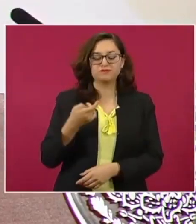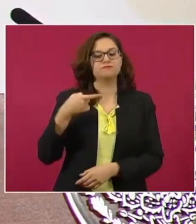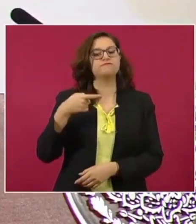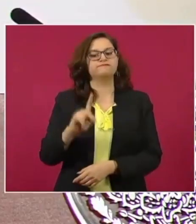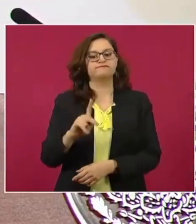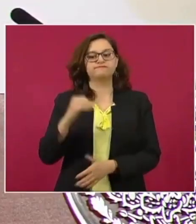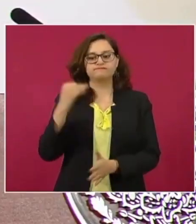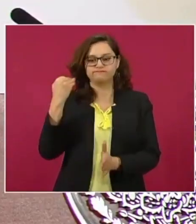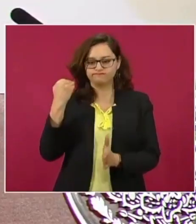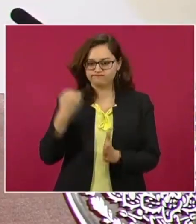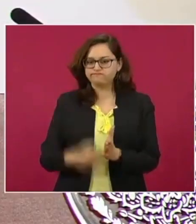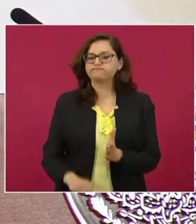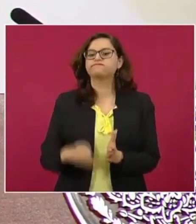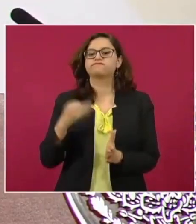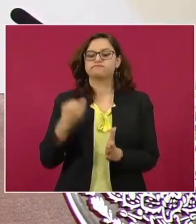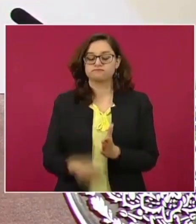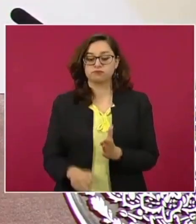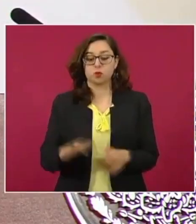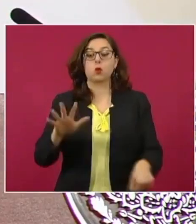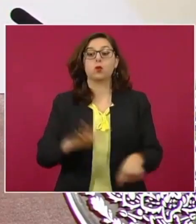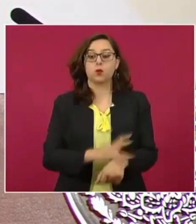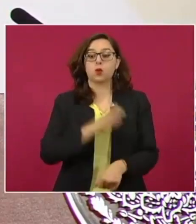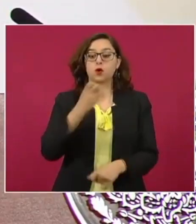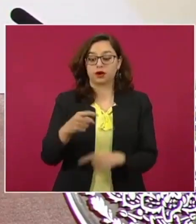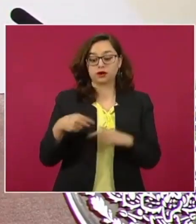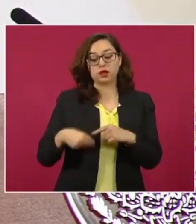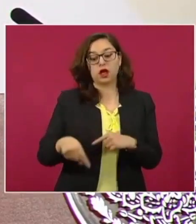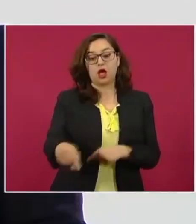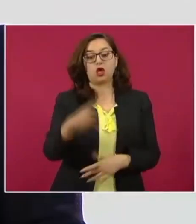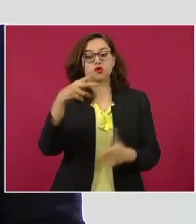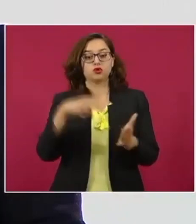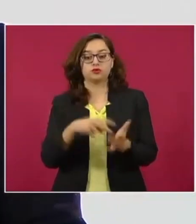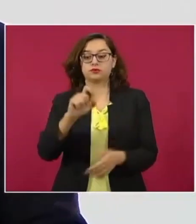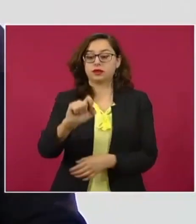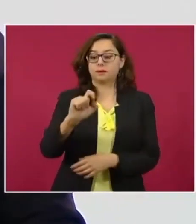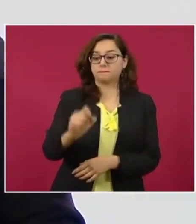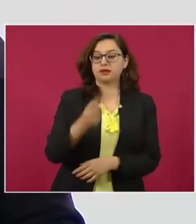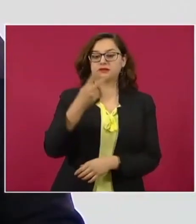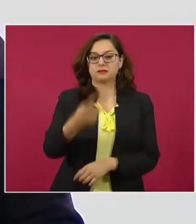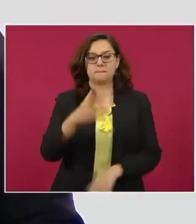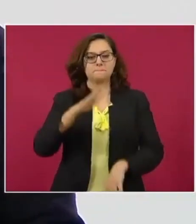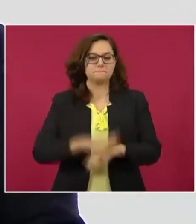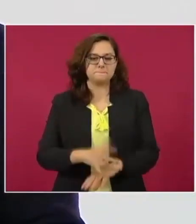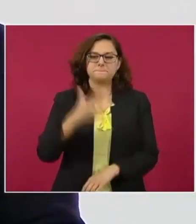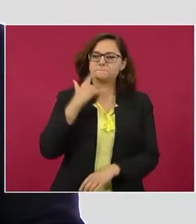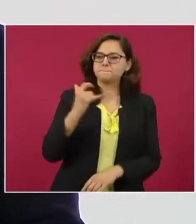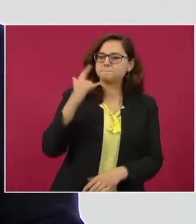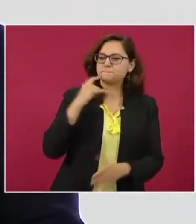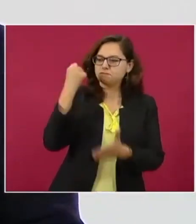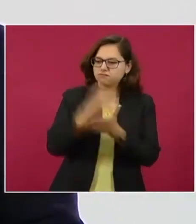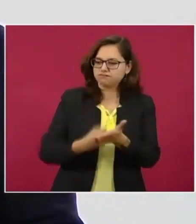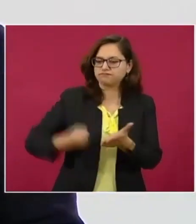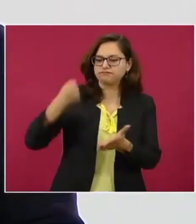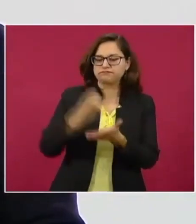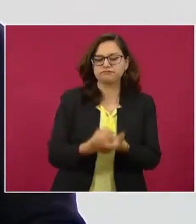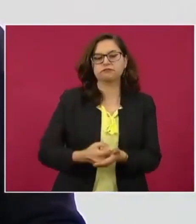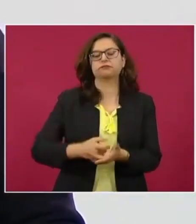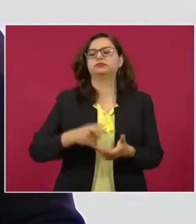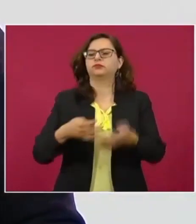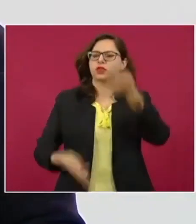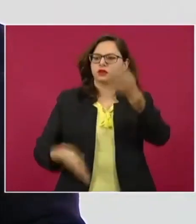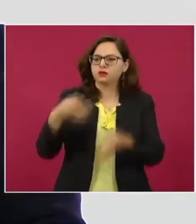Por lo tanto, en 2022 se intensificará el trabajo de revisión de carpetas de investigación